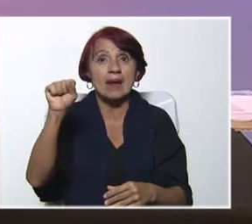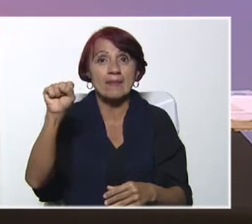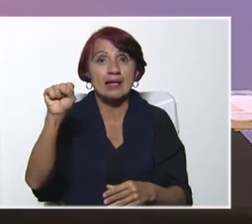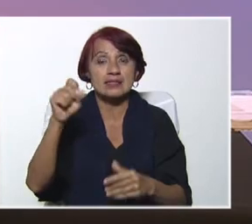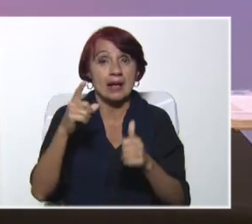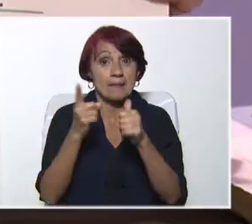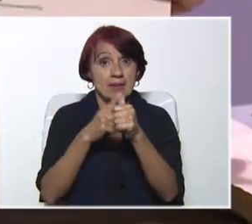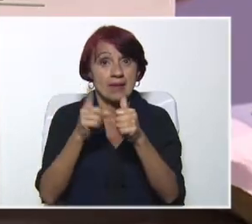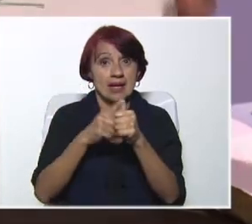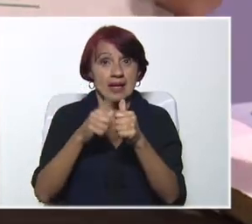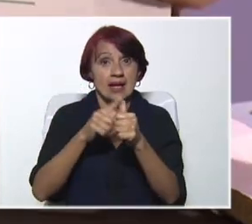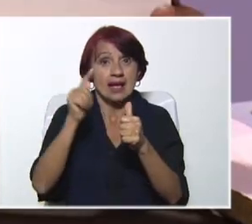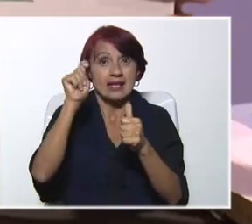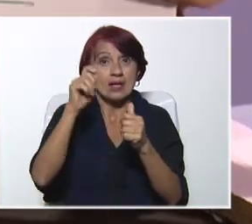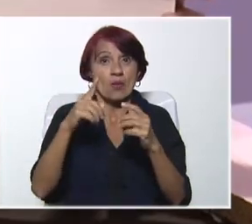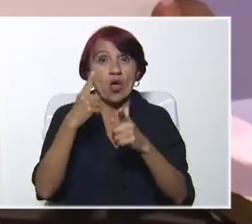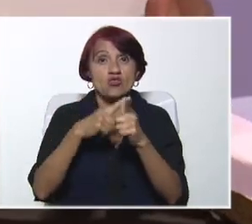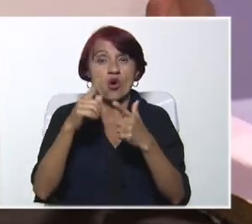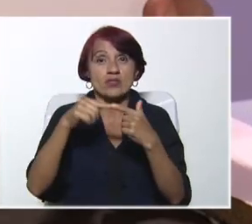teorema